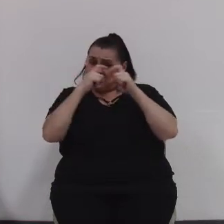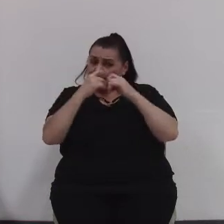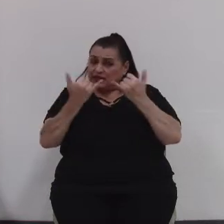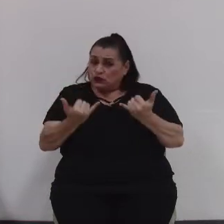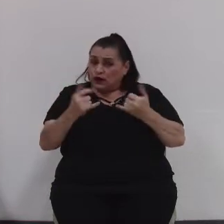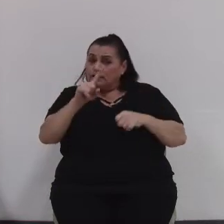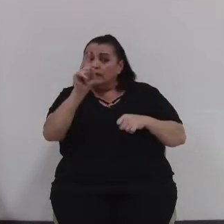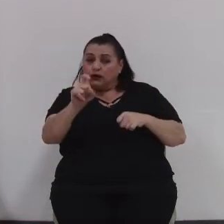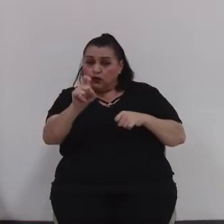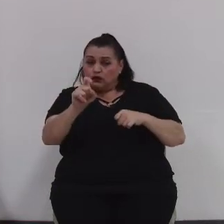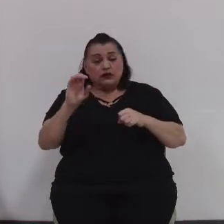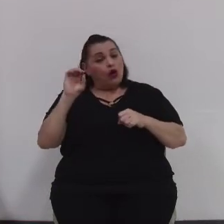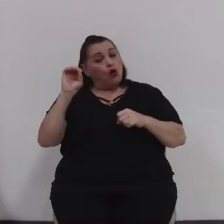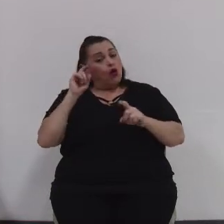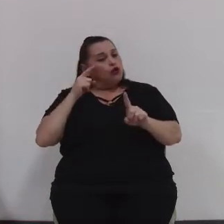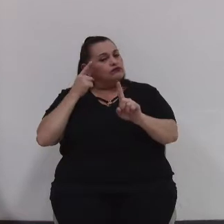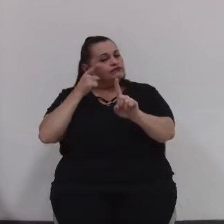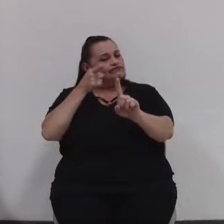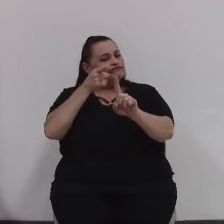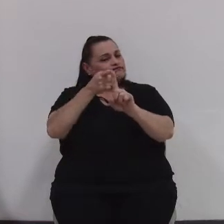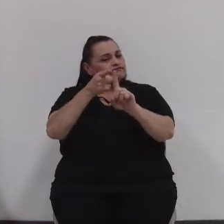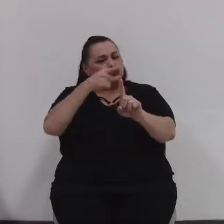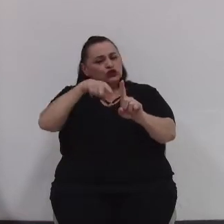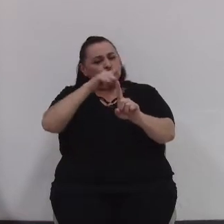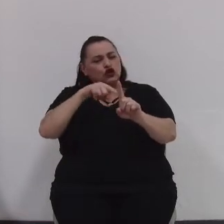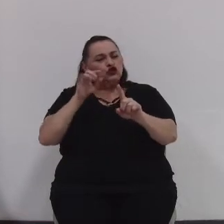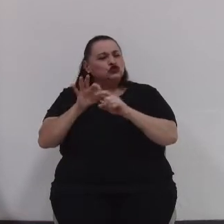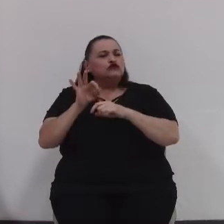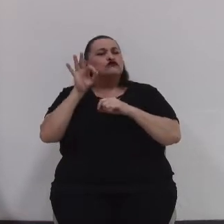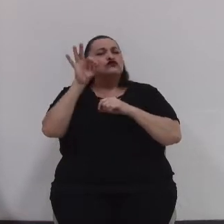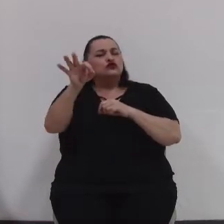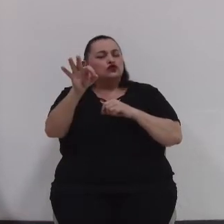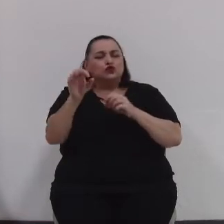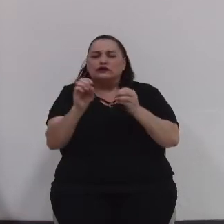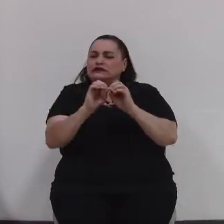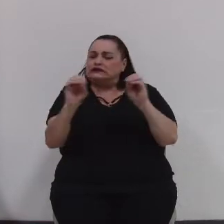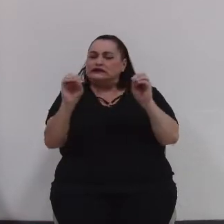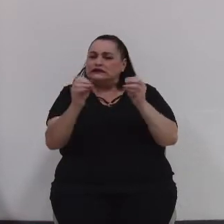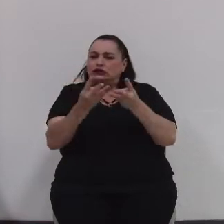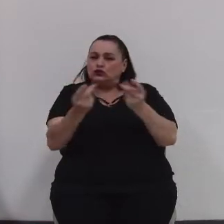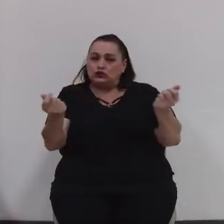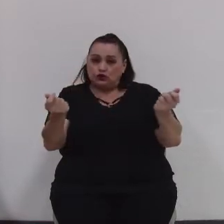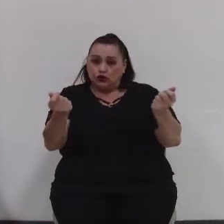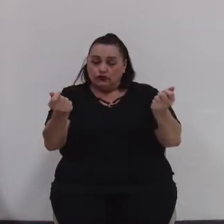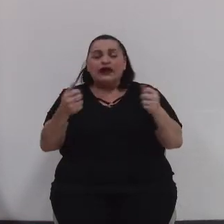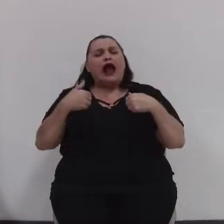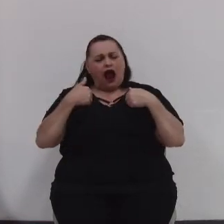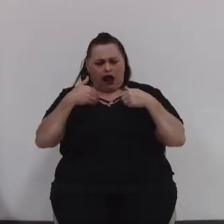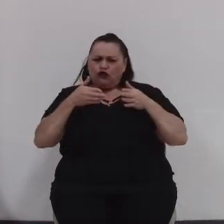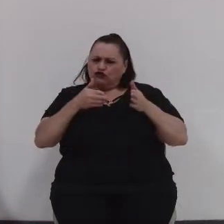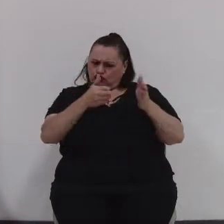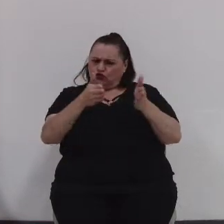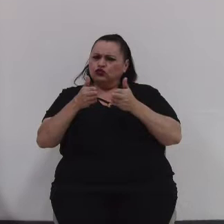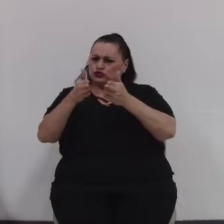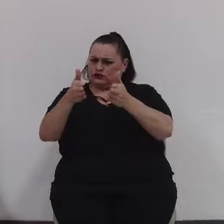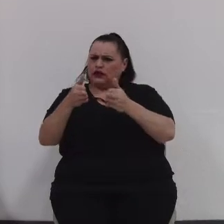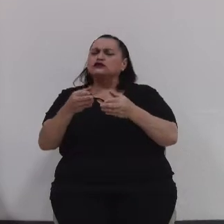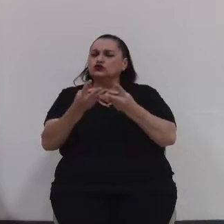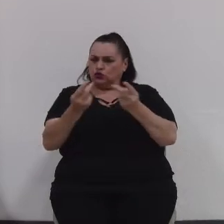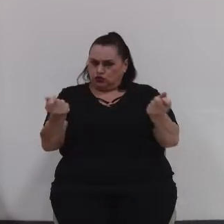nos encaminamos ineluctablemente a un destino irrevocable? Por supuesto que hay rutas de solución viables. Este